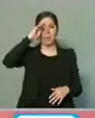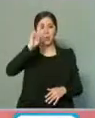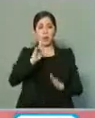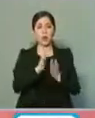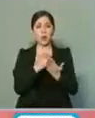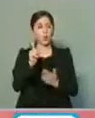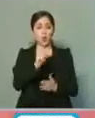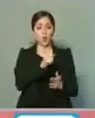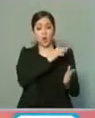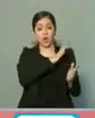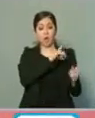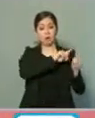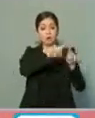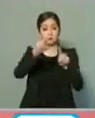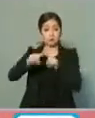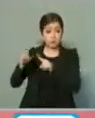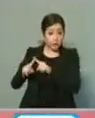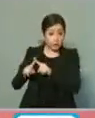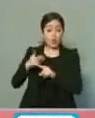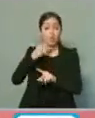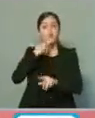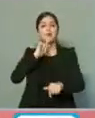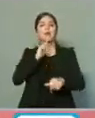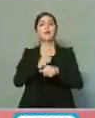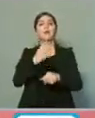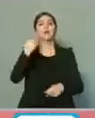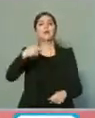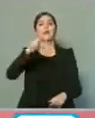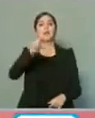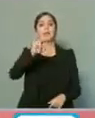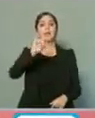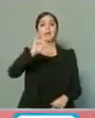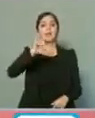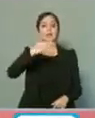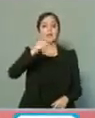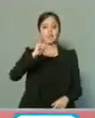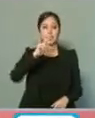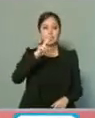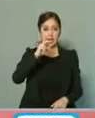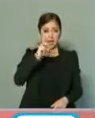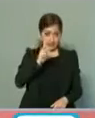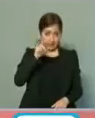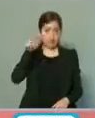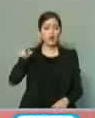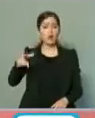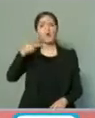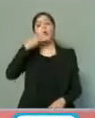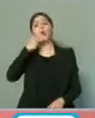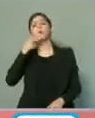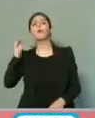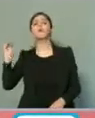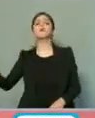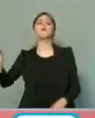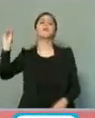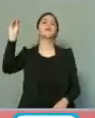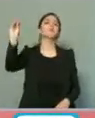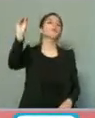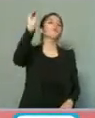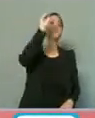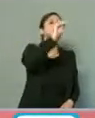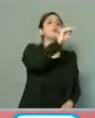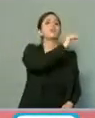interesantes, y los descubrió un señor Richard Burton, como el actor. ¿Sí? Era un explorador y este señor, que era un